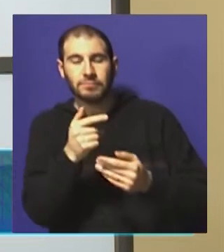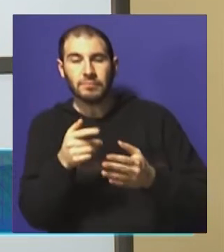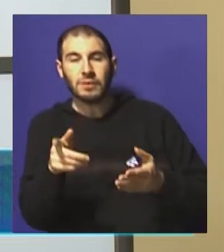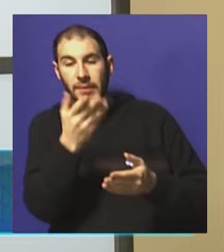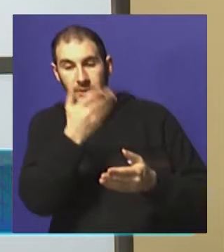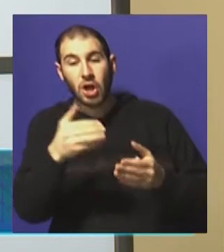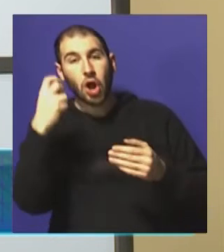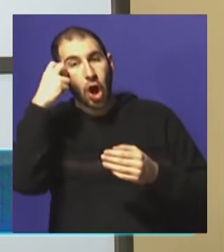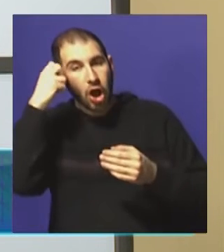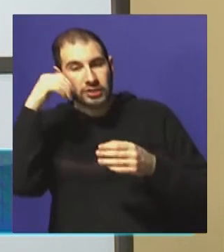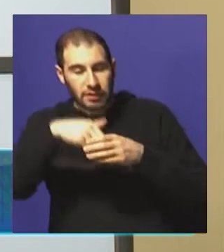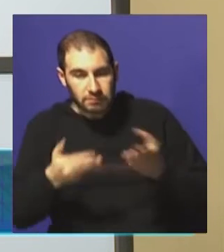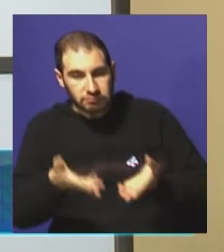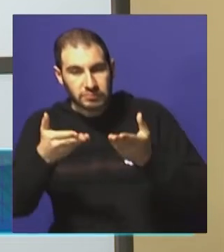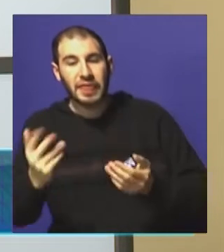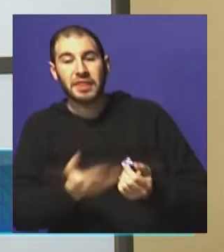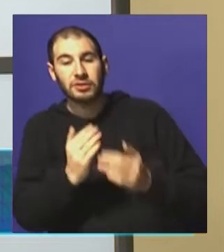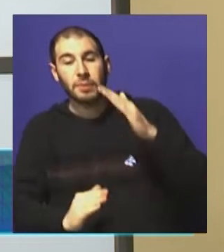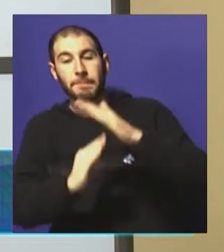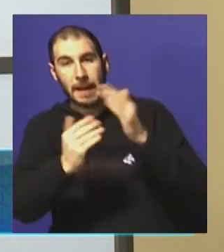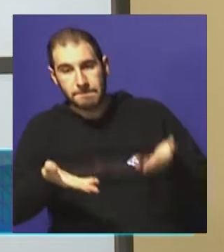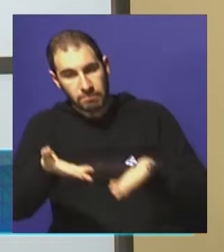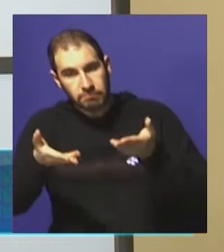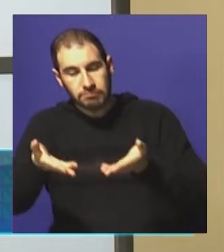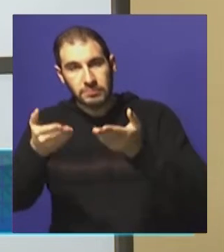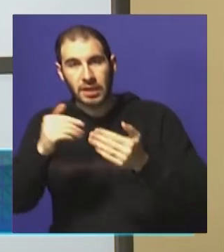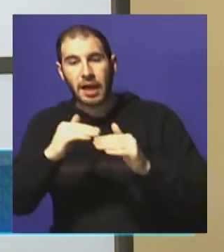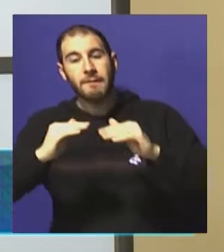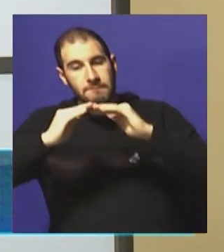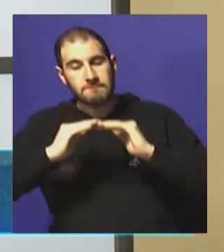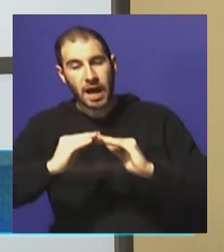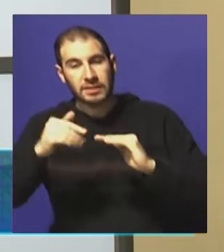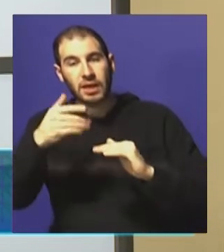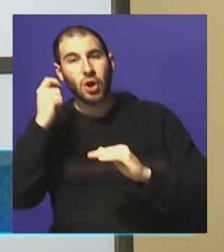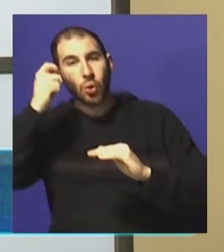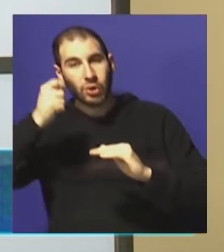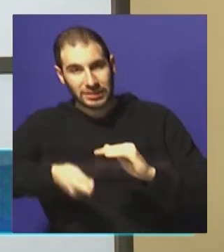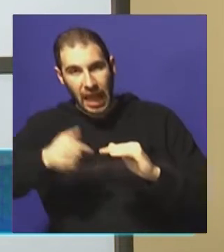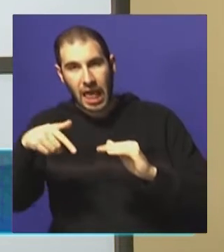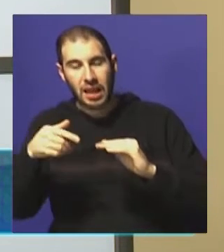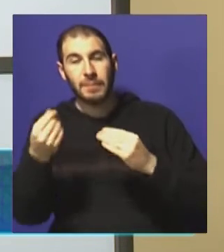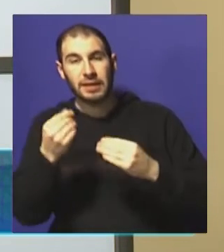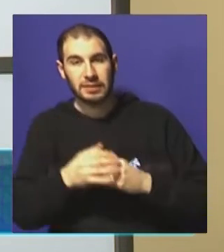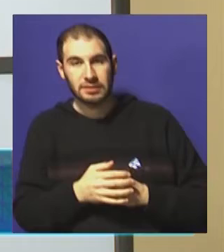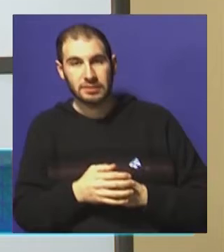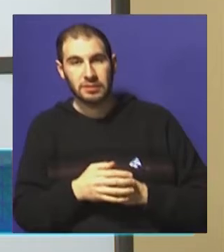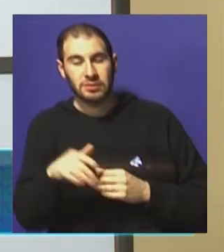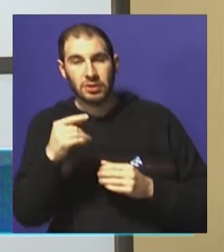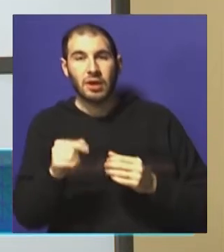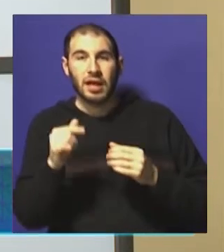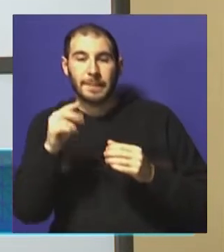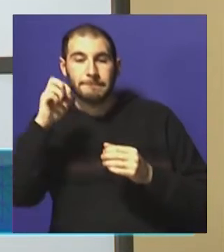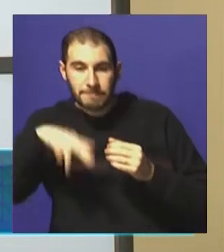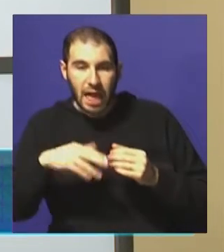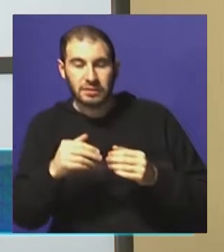a los congresales, mover al director supremo para poder tener la base jurídica para poder llevar a cabo su